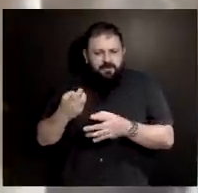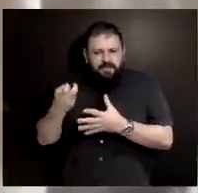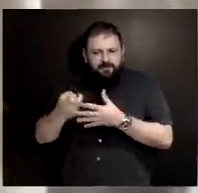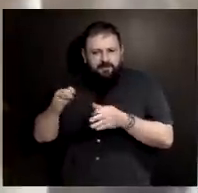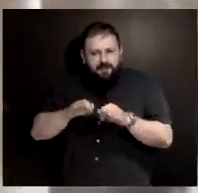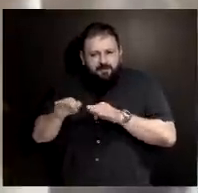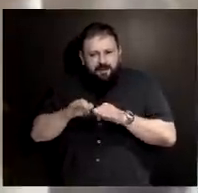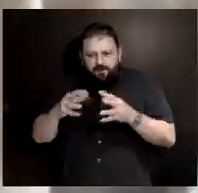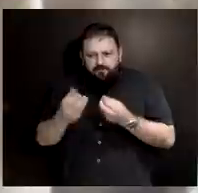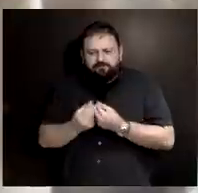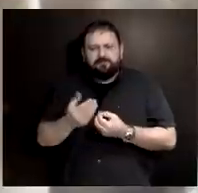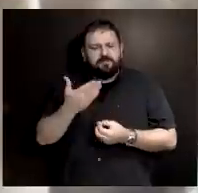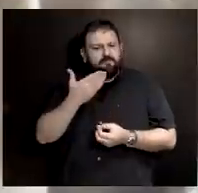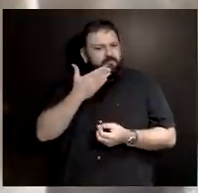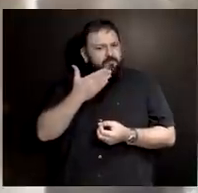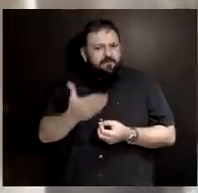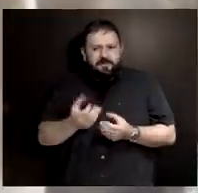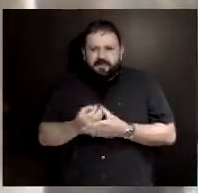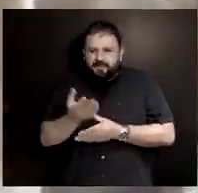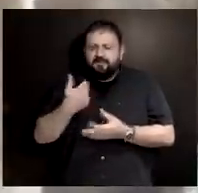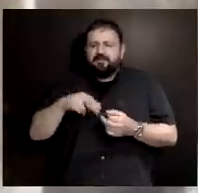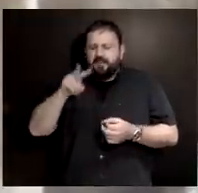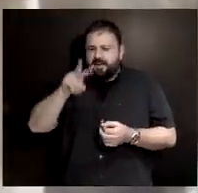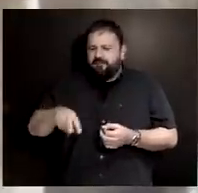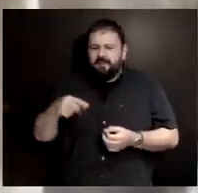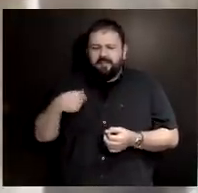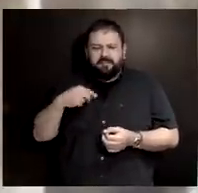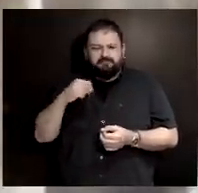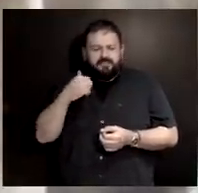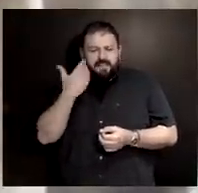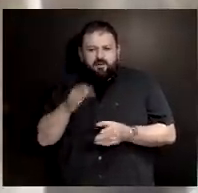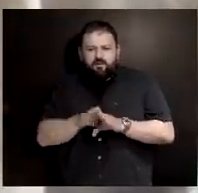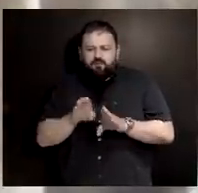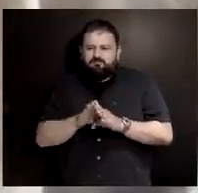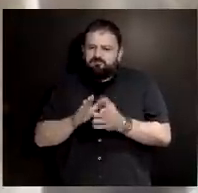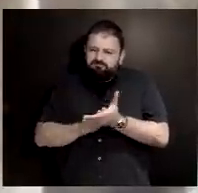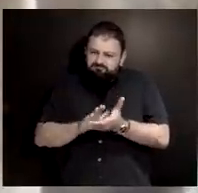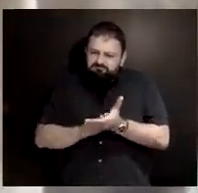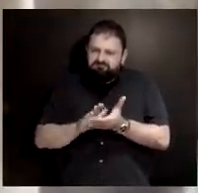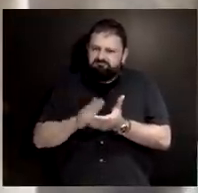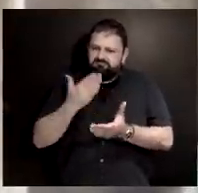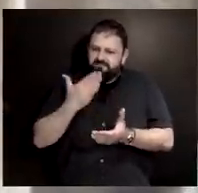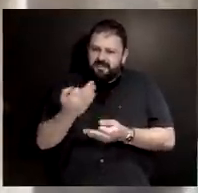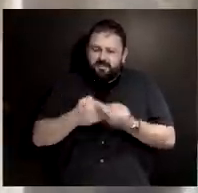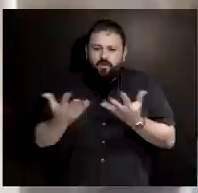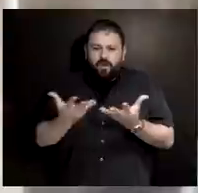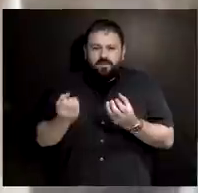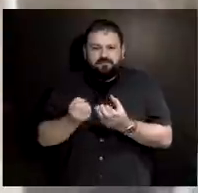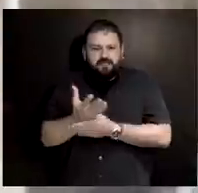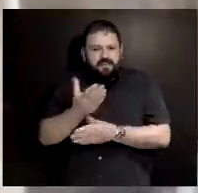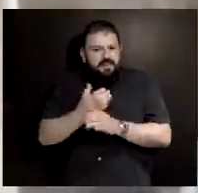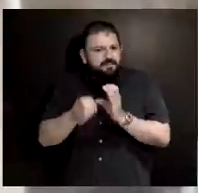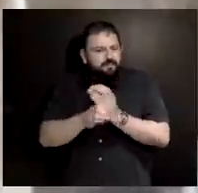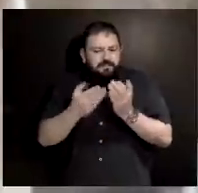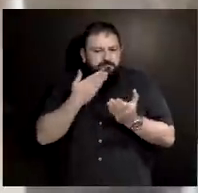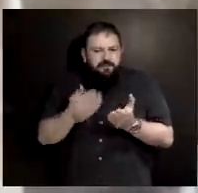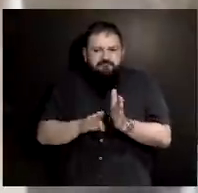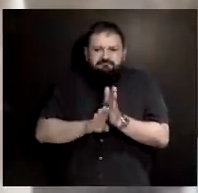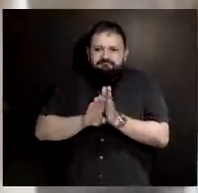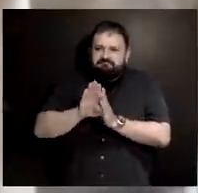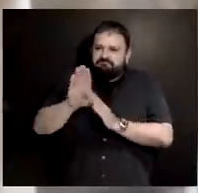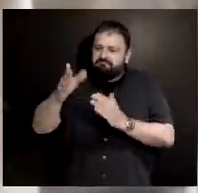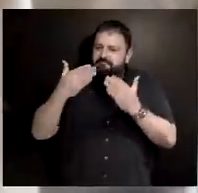exponencial, pues creo que es algo que tenemos que reconocer todos que fue impresionante. Y no porque, aunque nos encantaría pensar